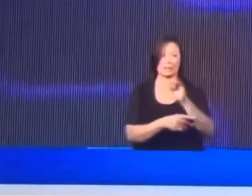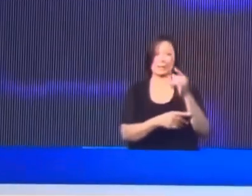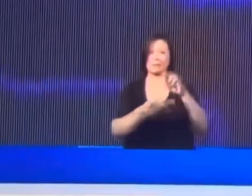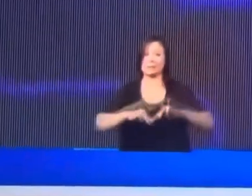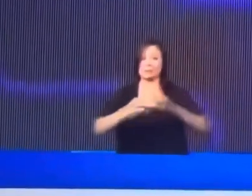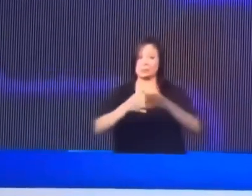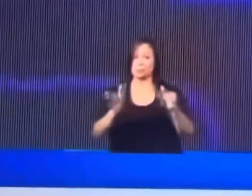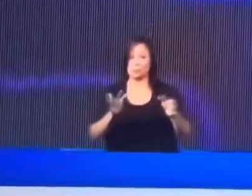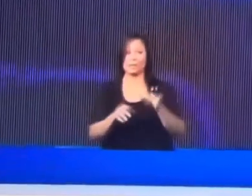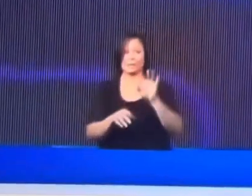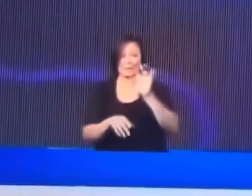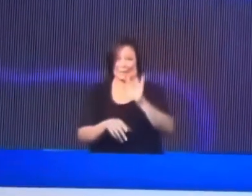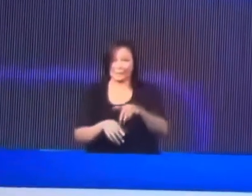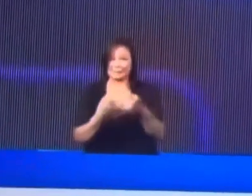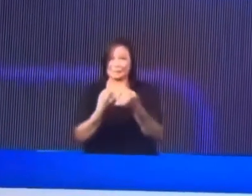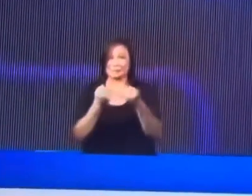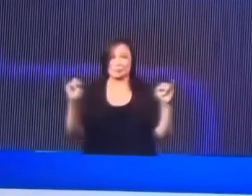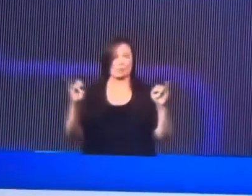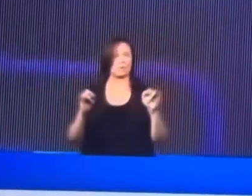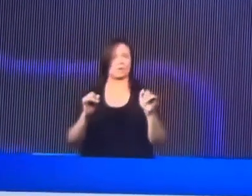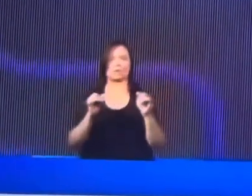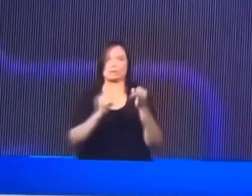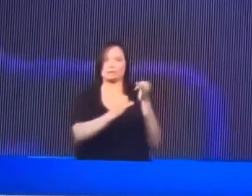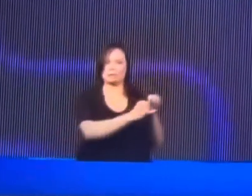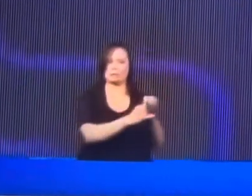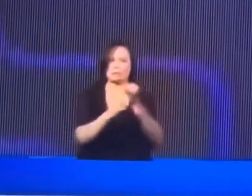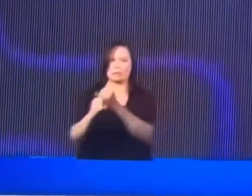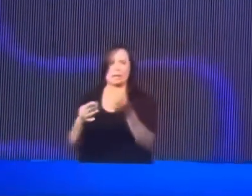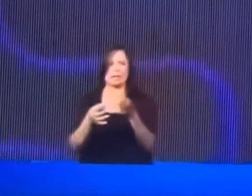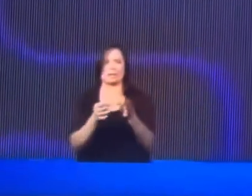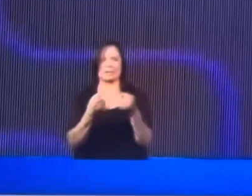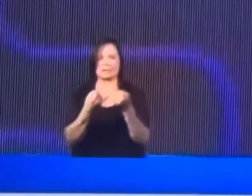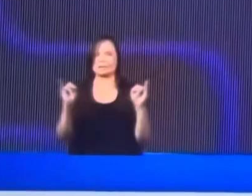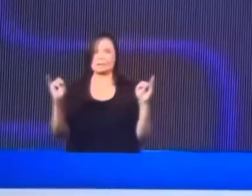eran el PLD y la gente de Miguel Vargas.